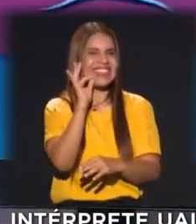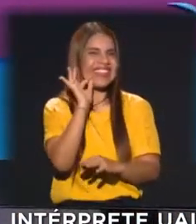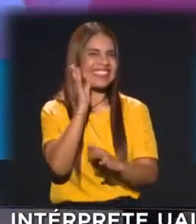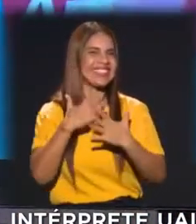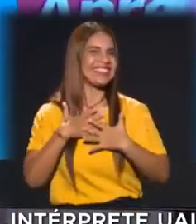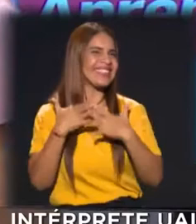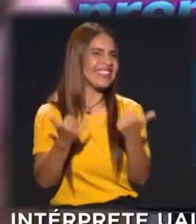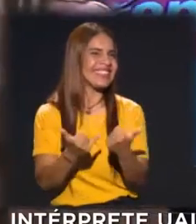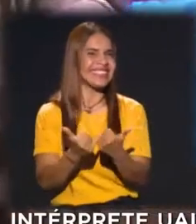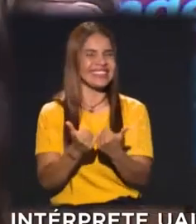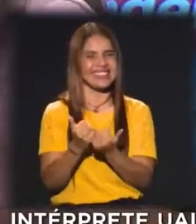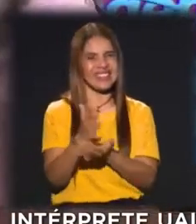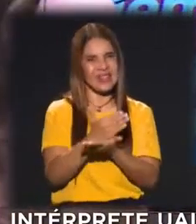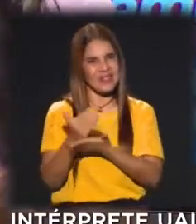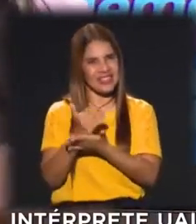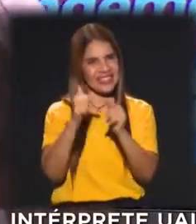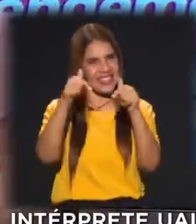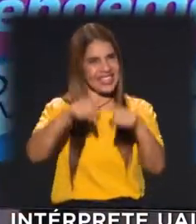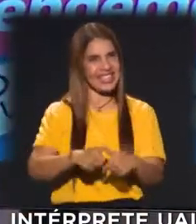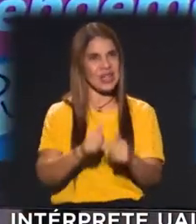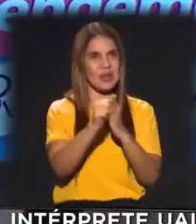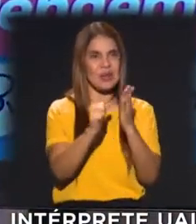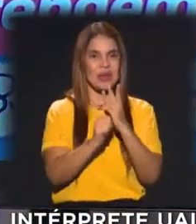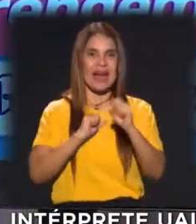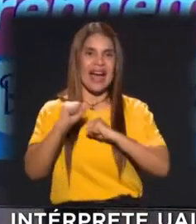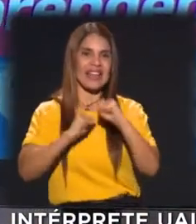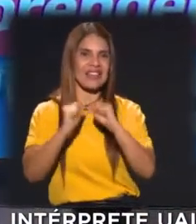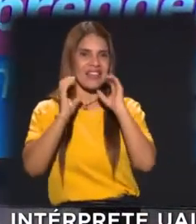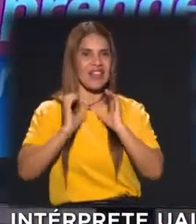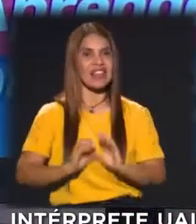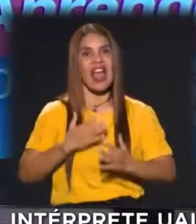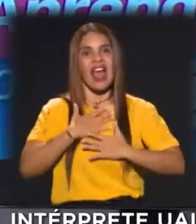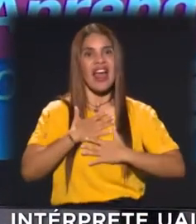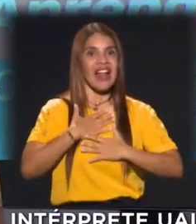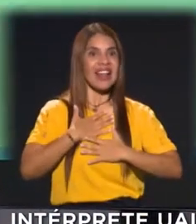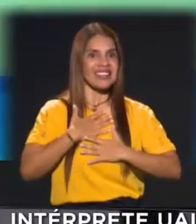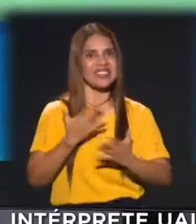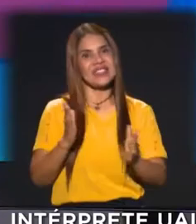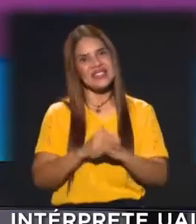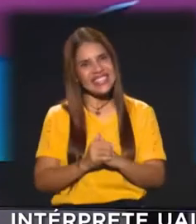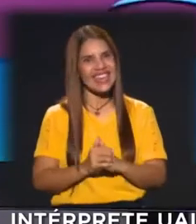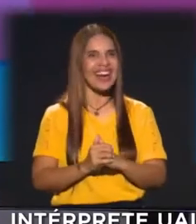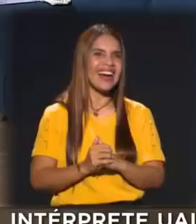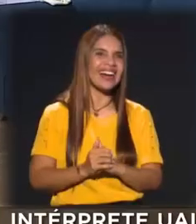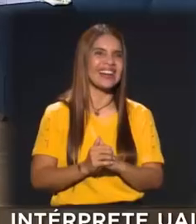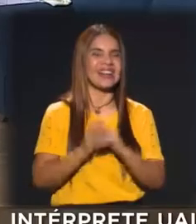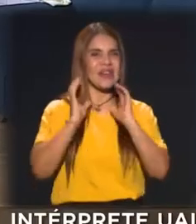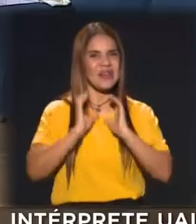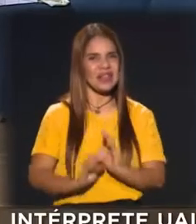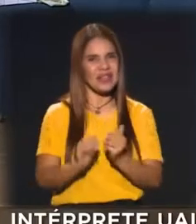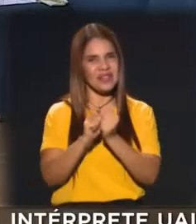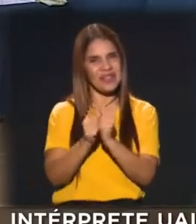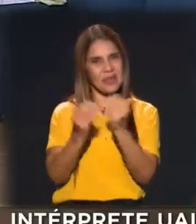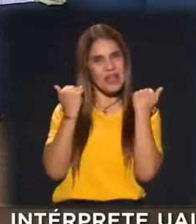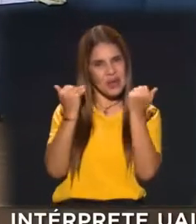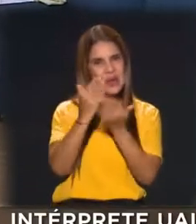con nosotros. Y en este programa siempre tenemos una actividad física. Vea, ya estoy. Una actividad física para que ustedes en